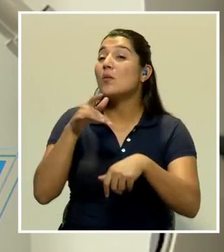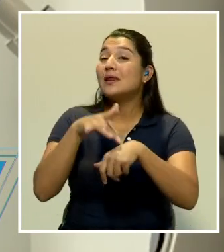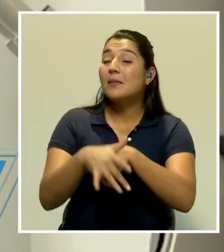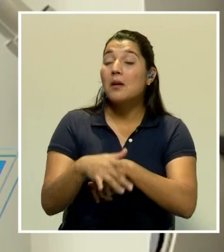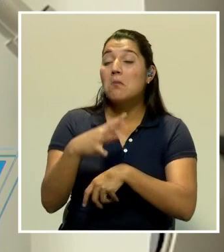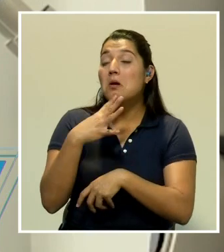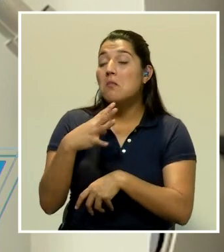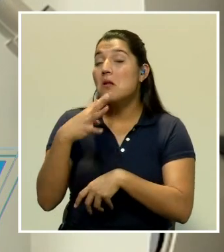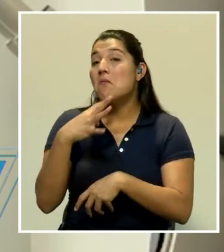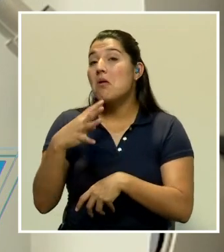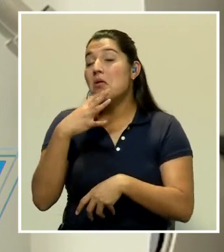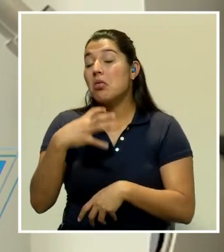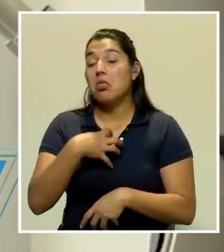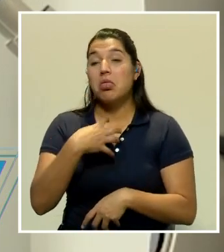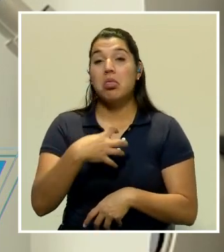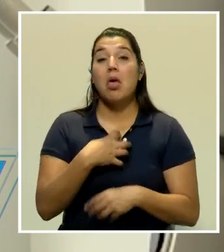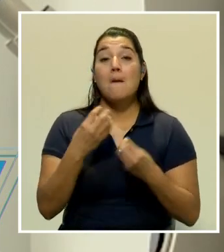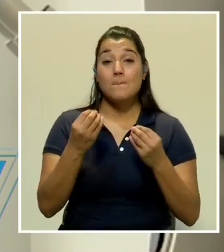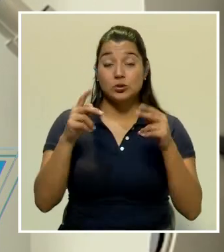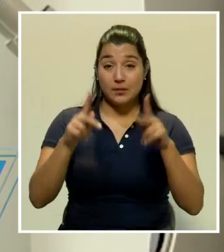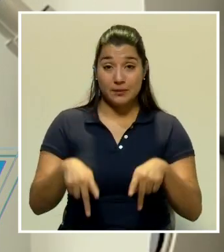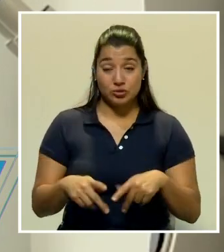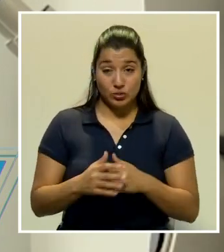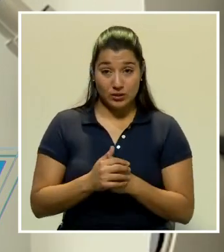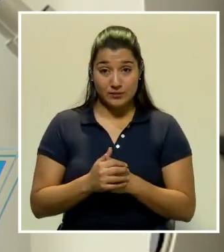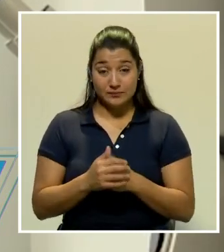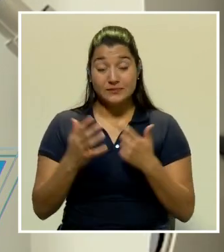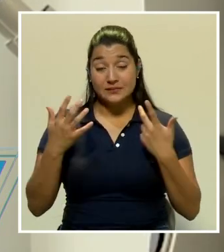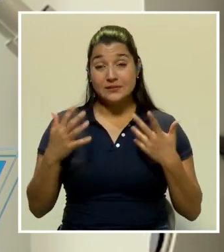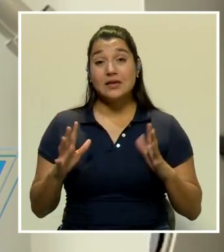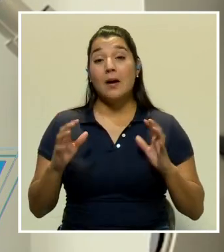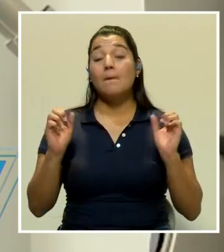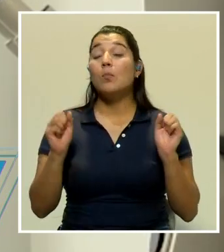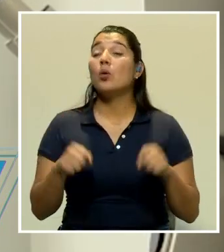testar bastante gente, han podido